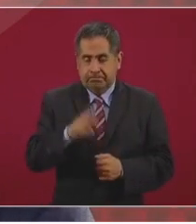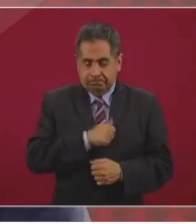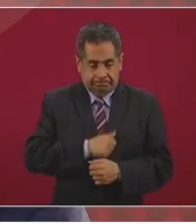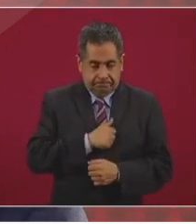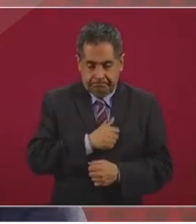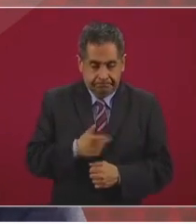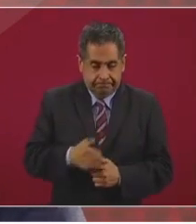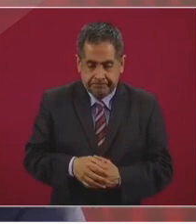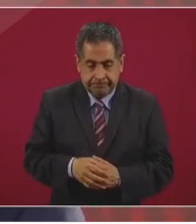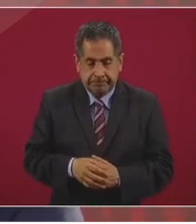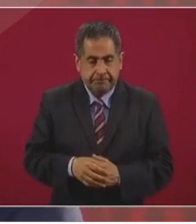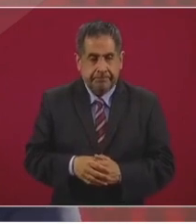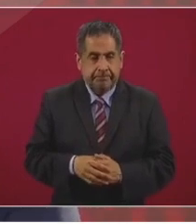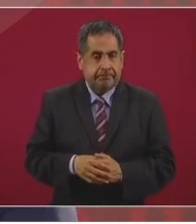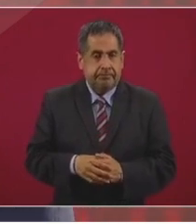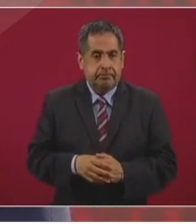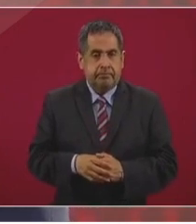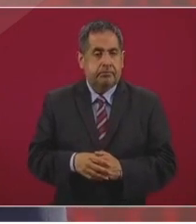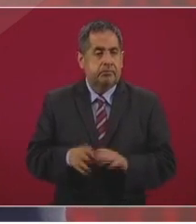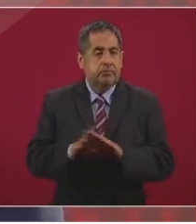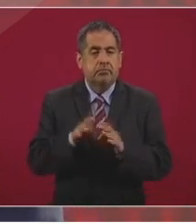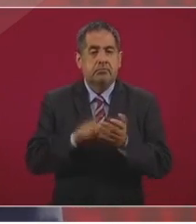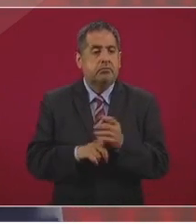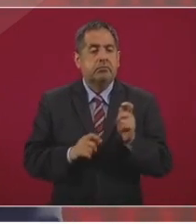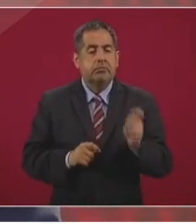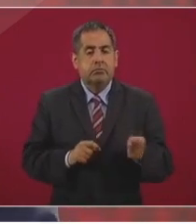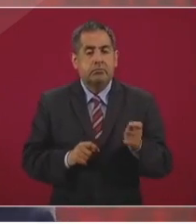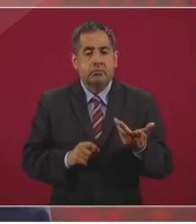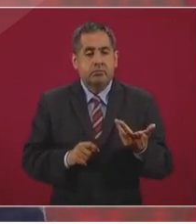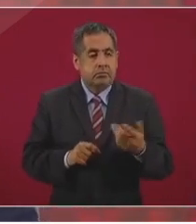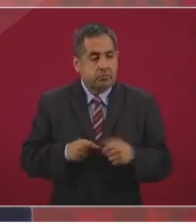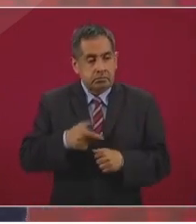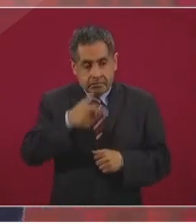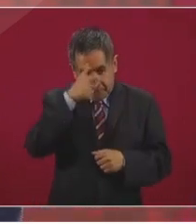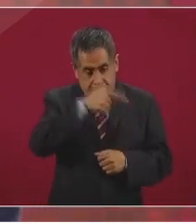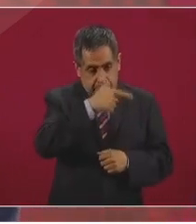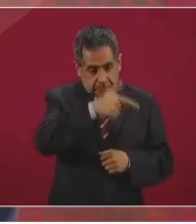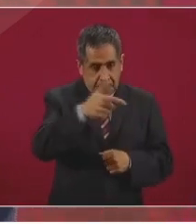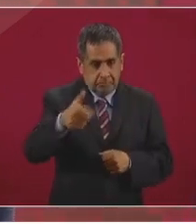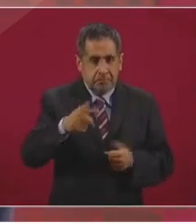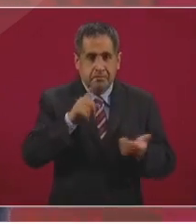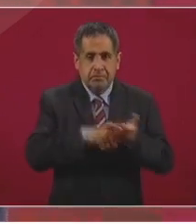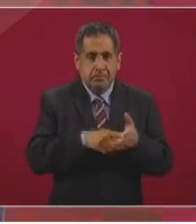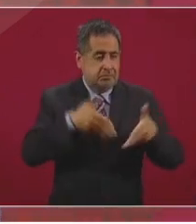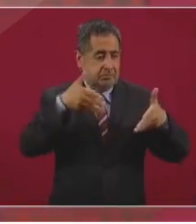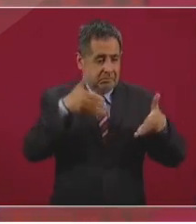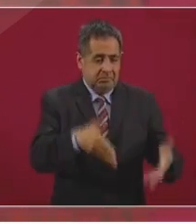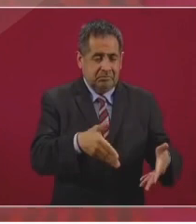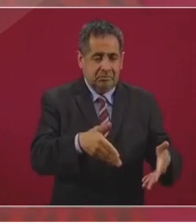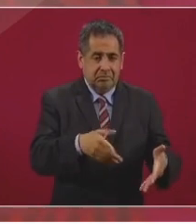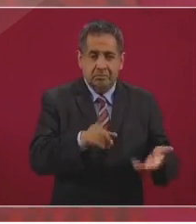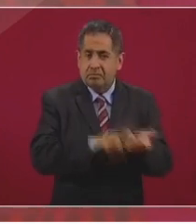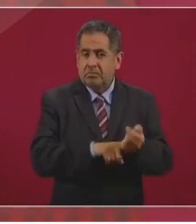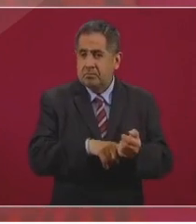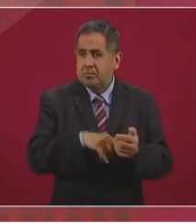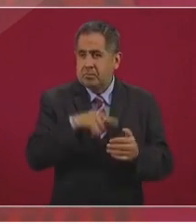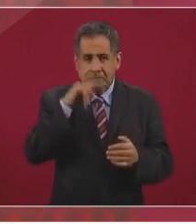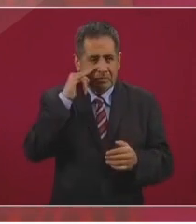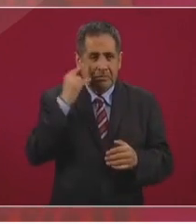lamentable, ¿no? De que se están encontrando fosas clandestinas,